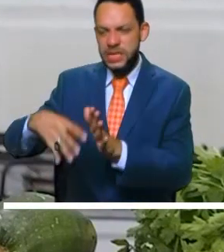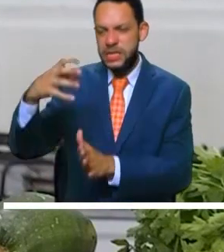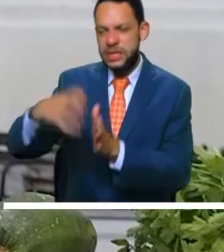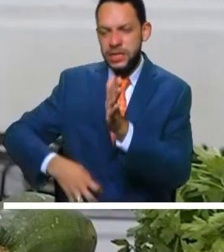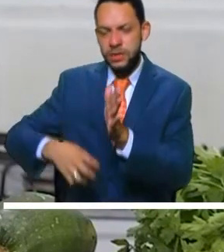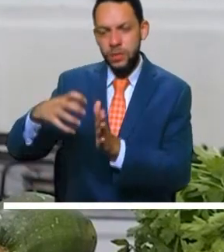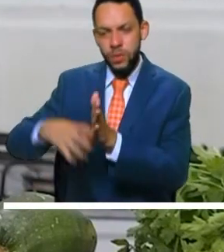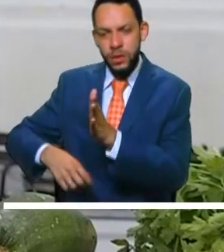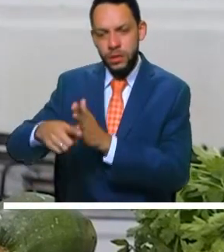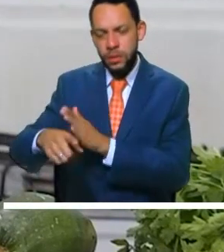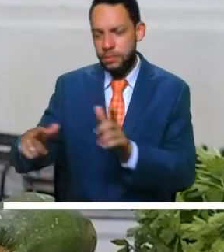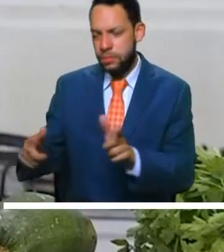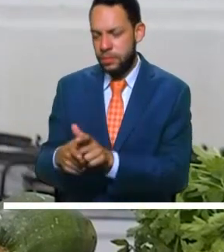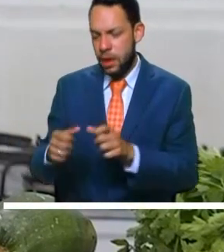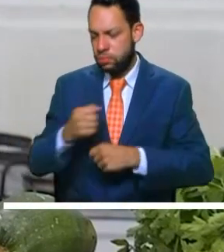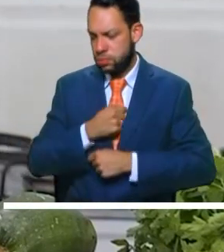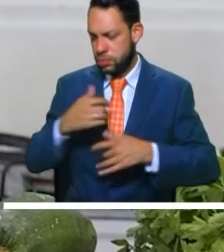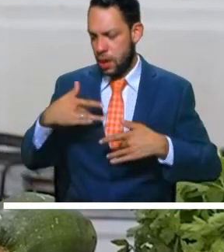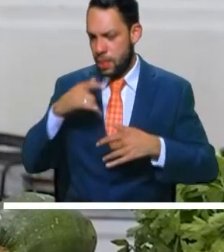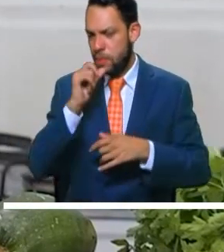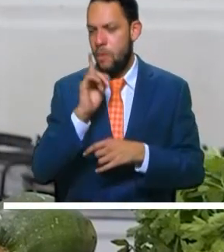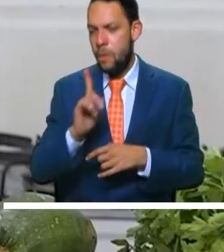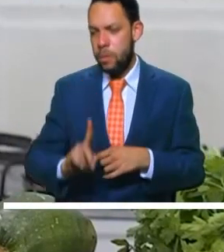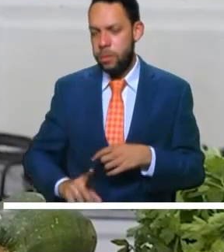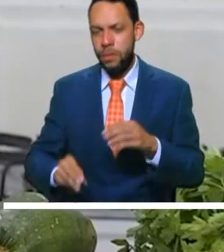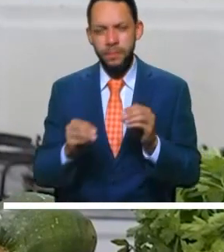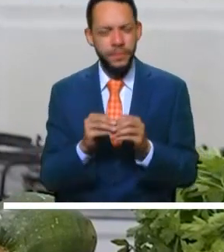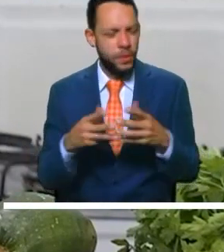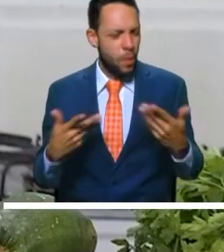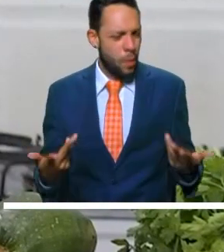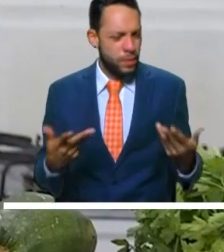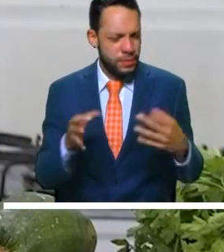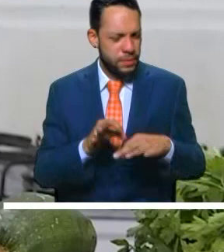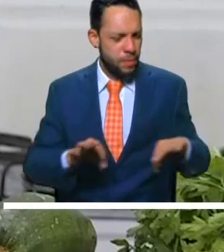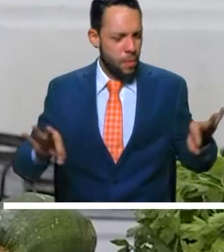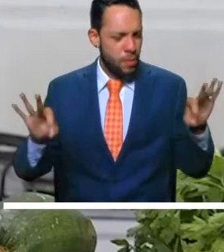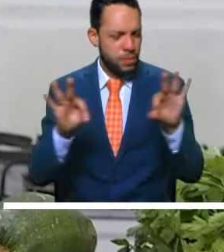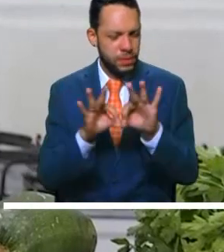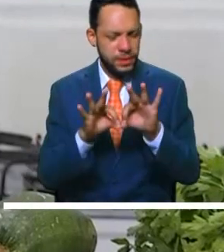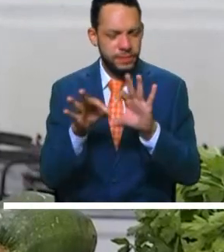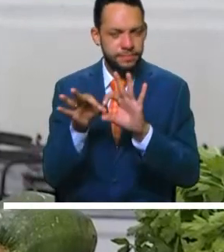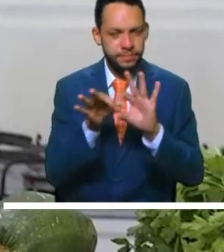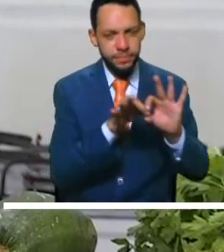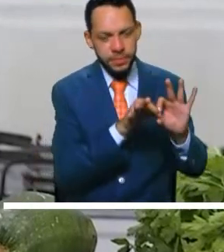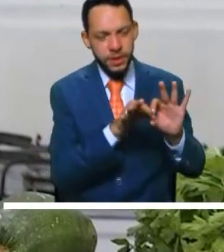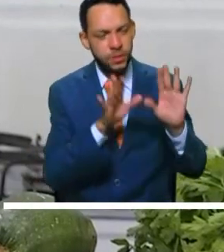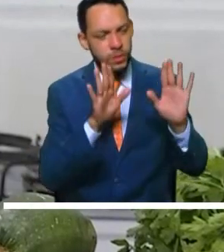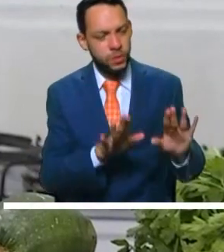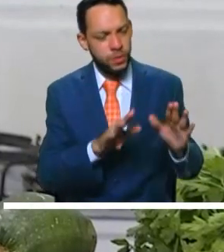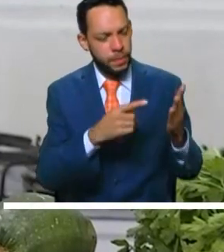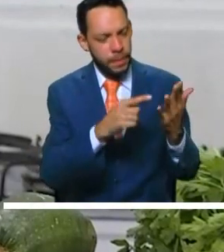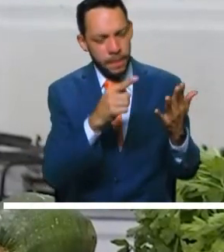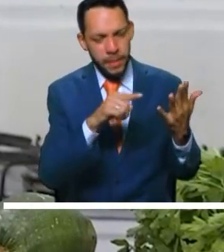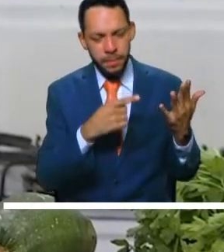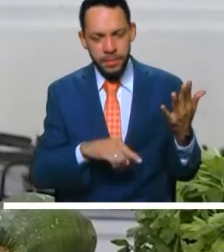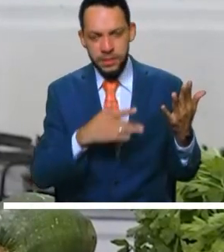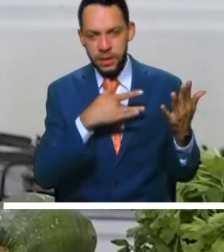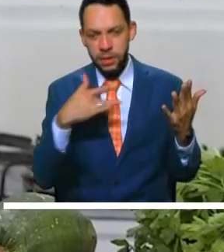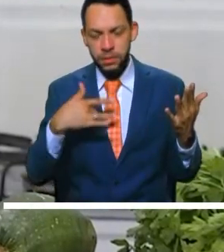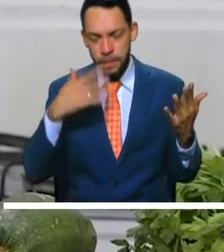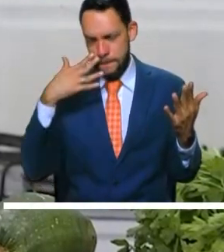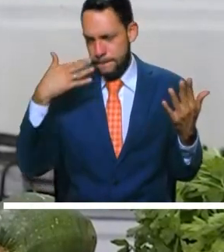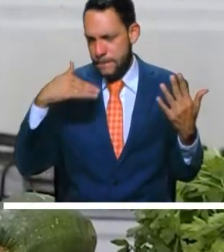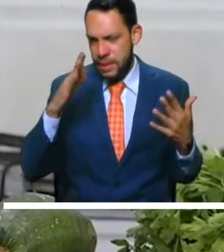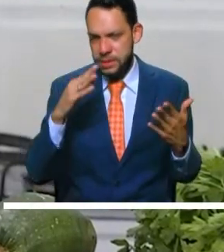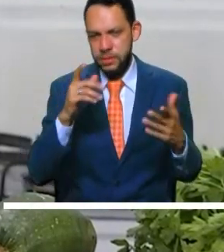nutriente que sea esencial. Hay algo que es muy importante, que son los elementos o nutrientes esenciales. Estos son nutrientes que